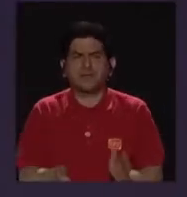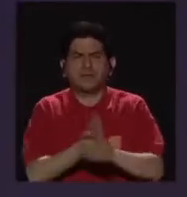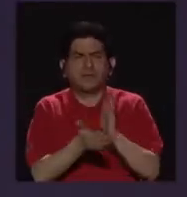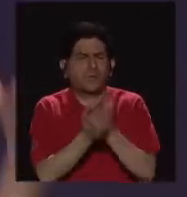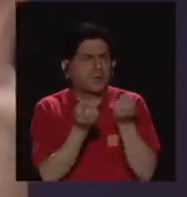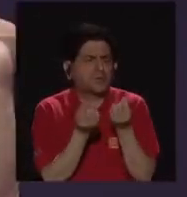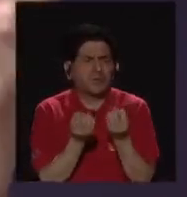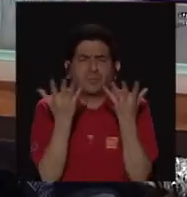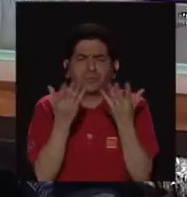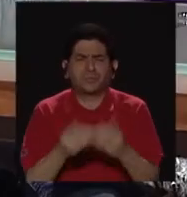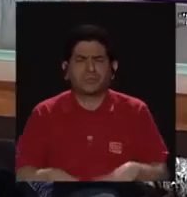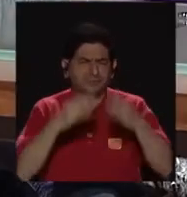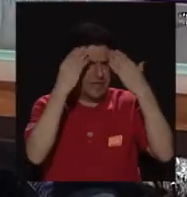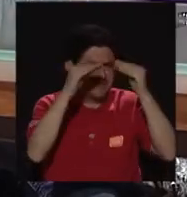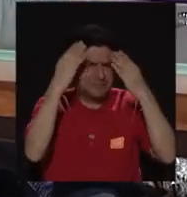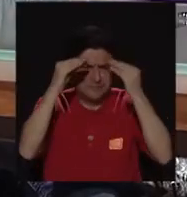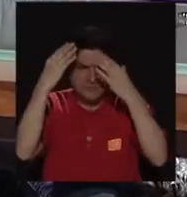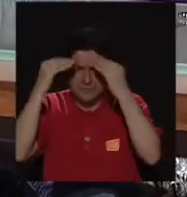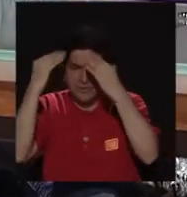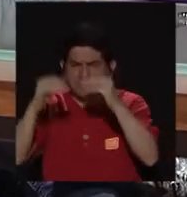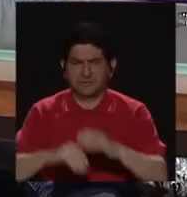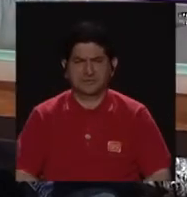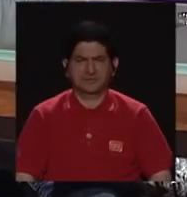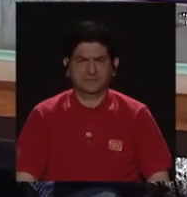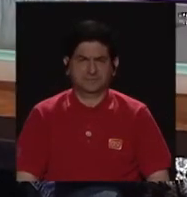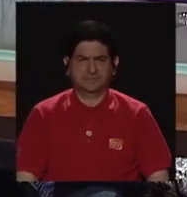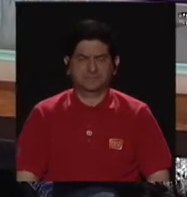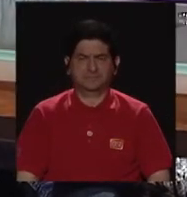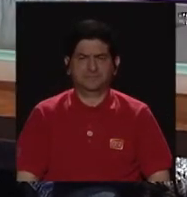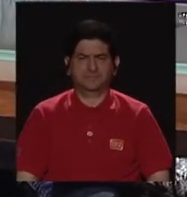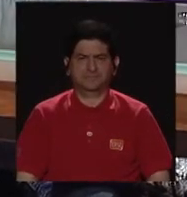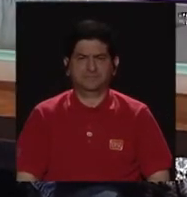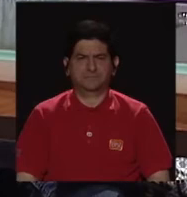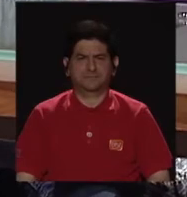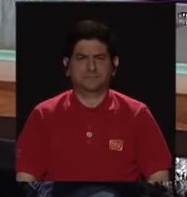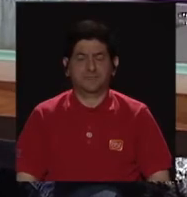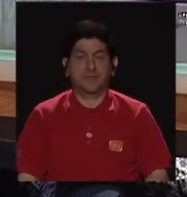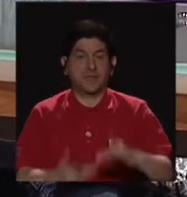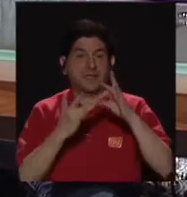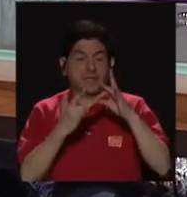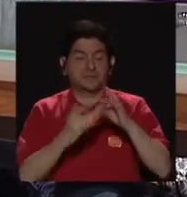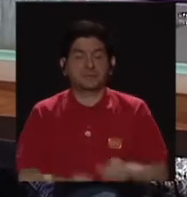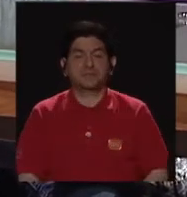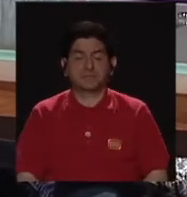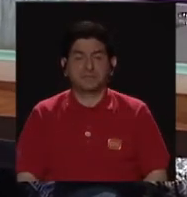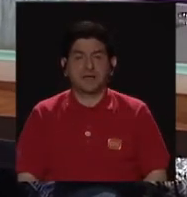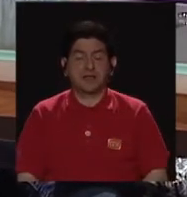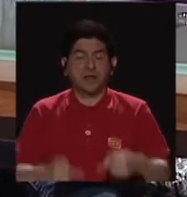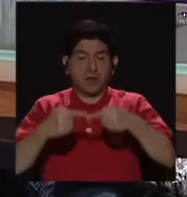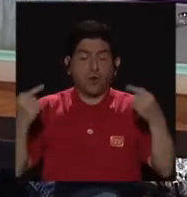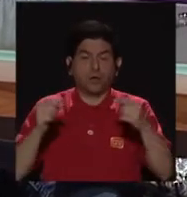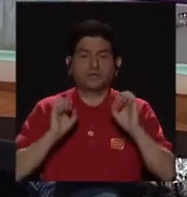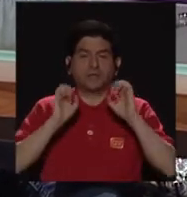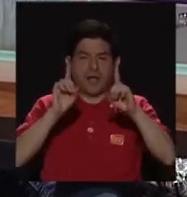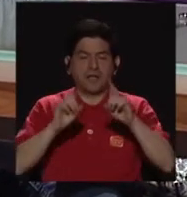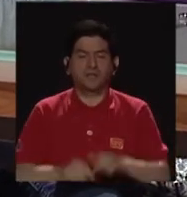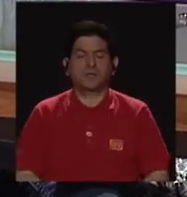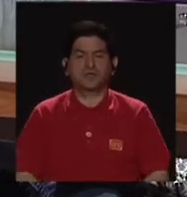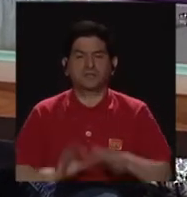o sea información por decirlo de alguna manera y sobre todo no contra la educación sexual verdad